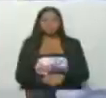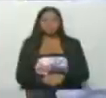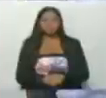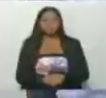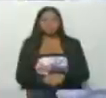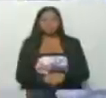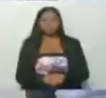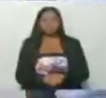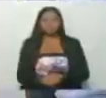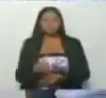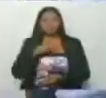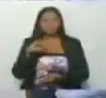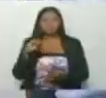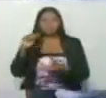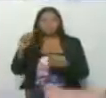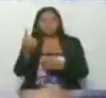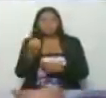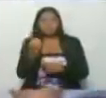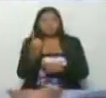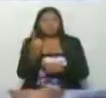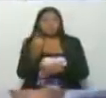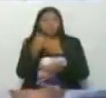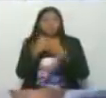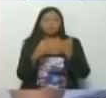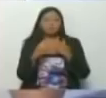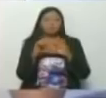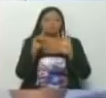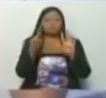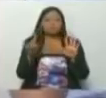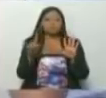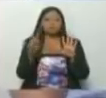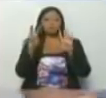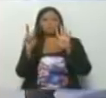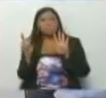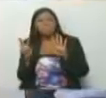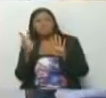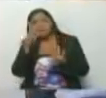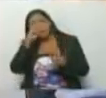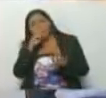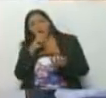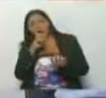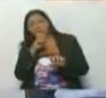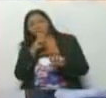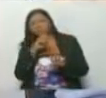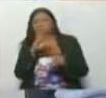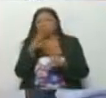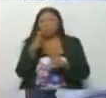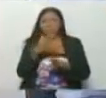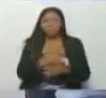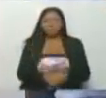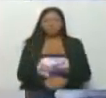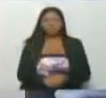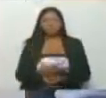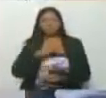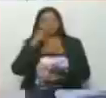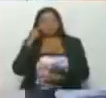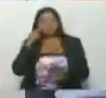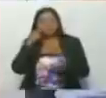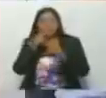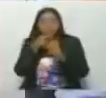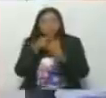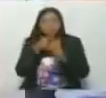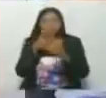por primera vez en los últimos 67 años estamos en medio de